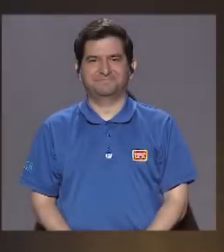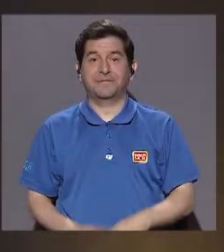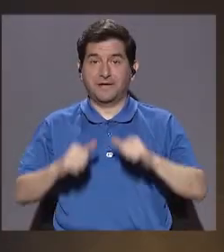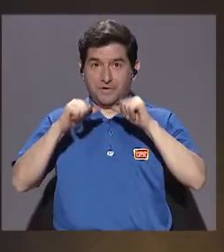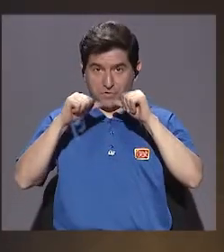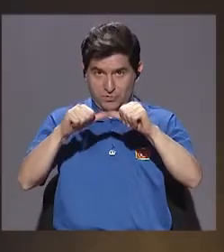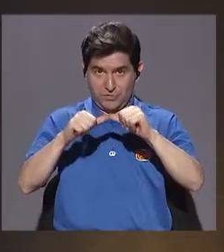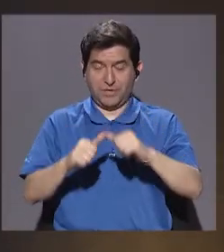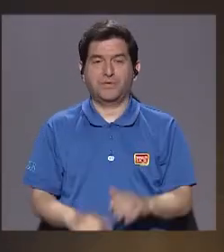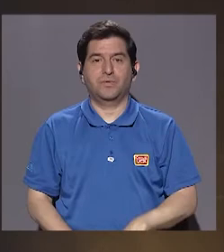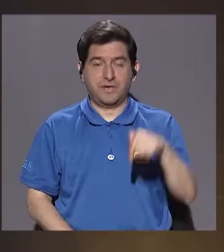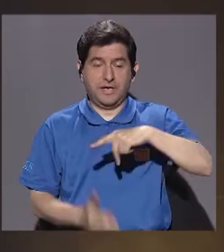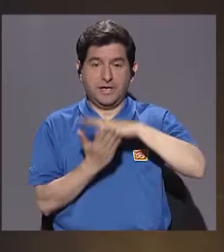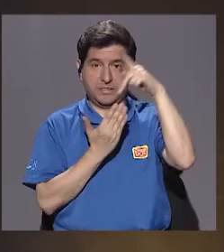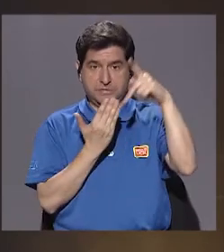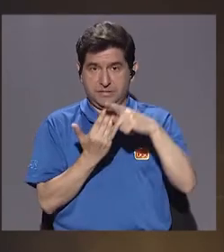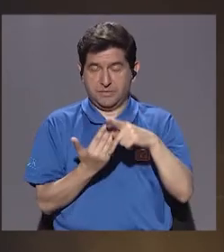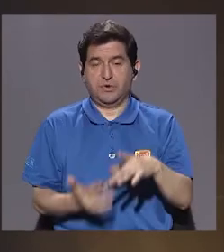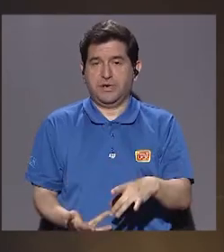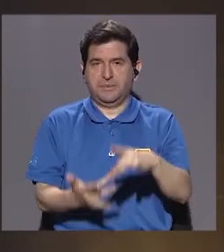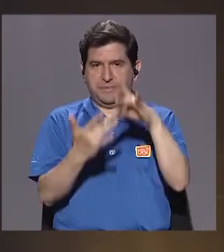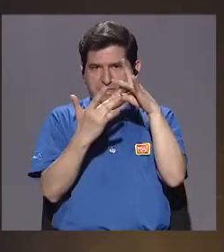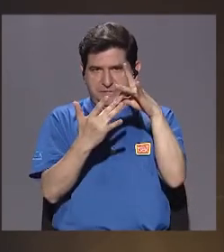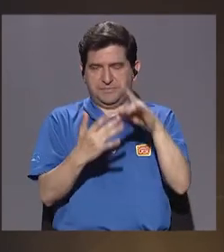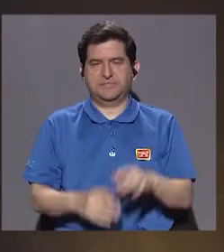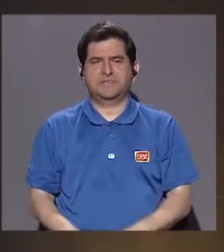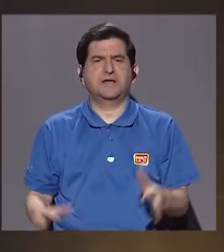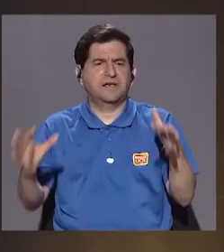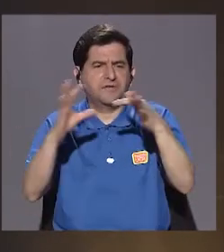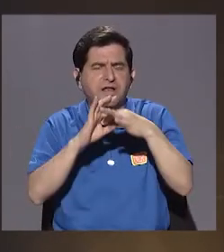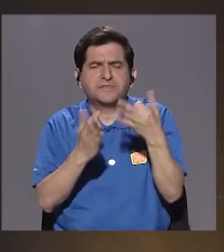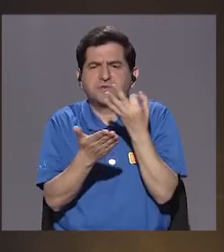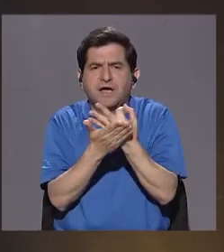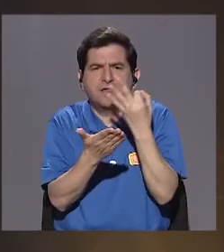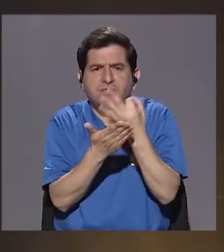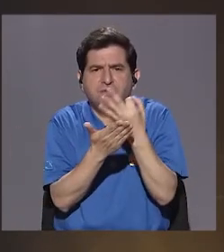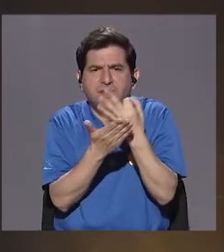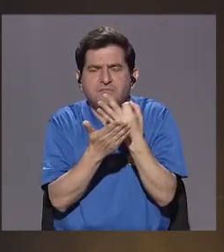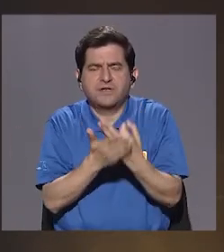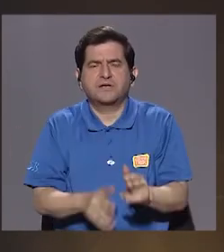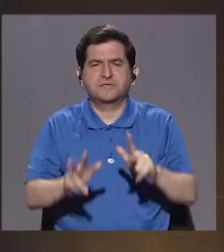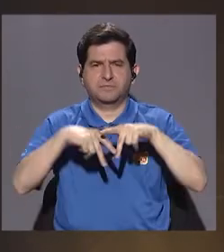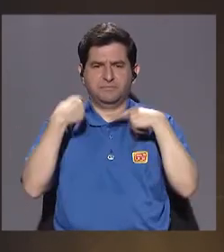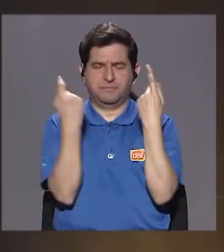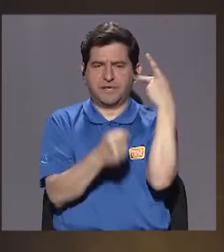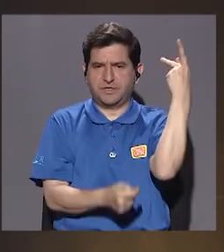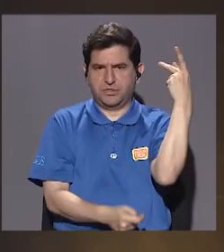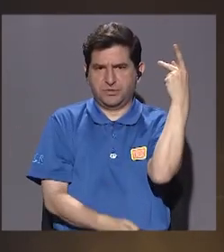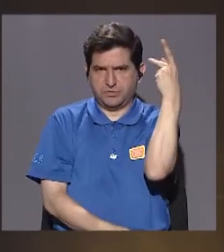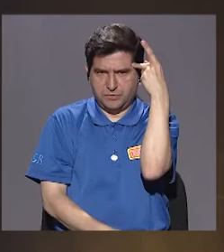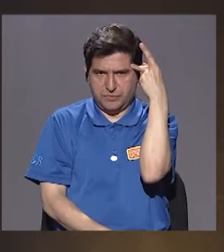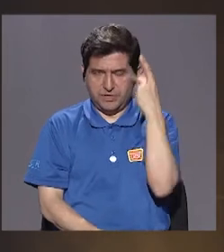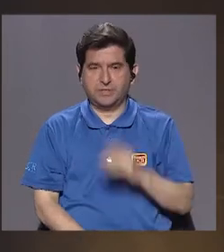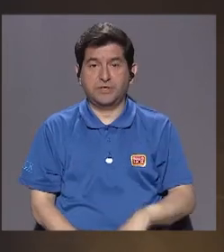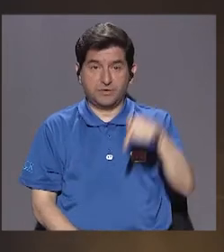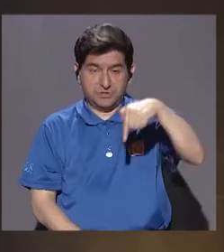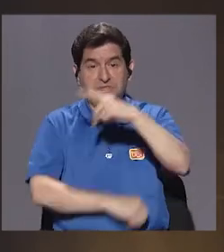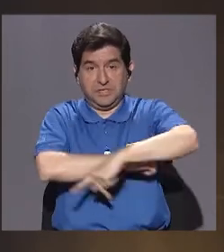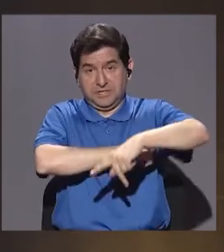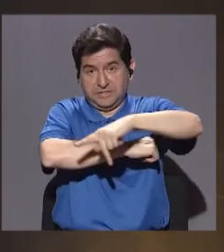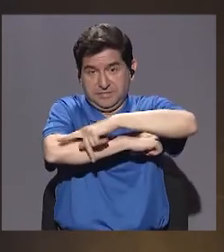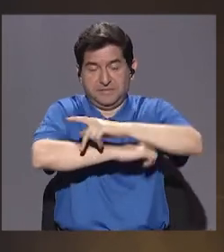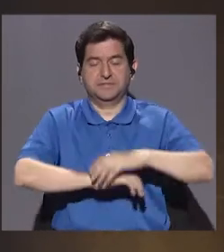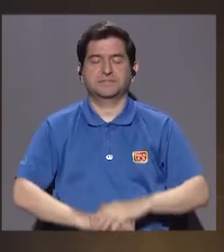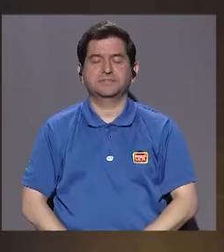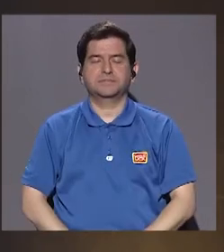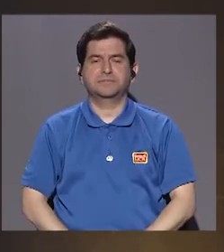continuamos en este programa especial sobre el financiamiento de los partidos políticos en nuestro país